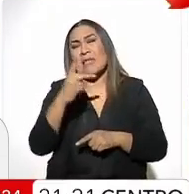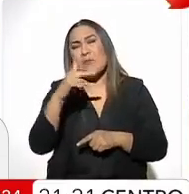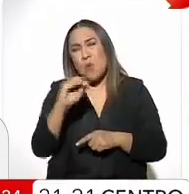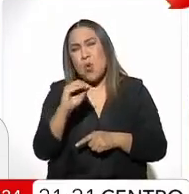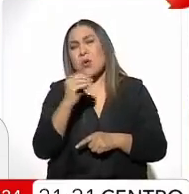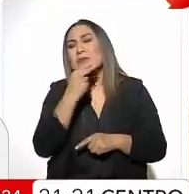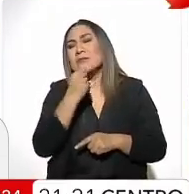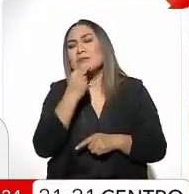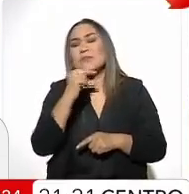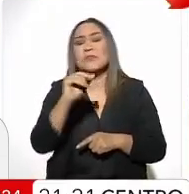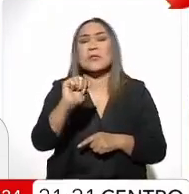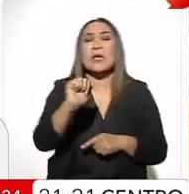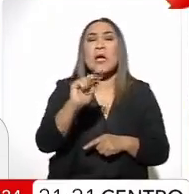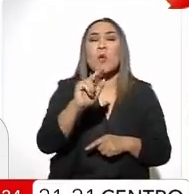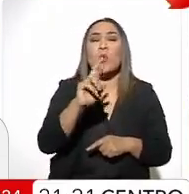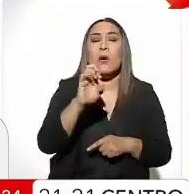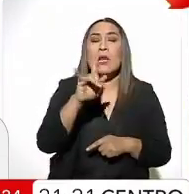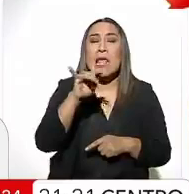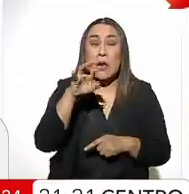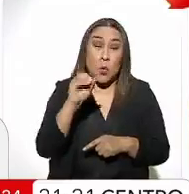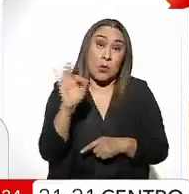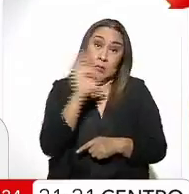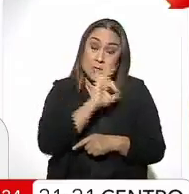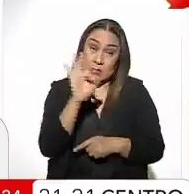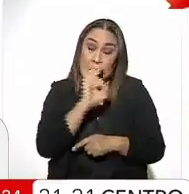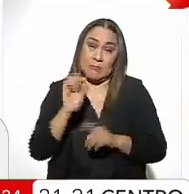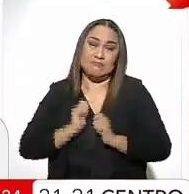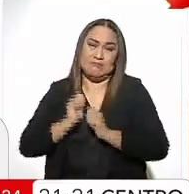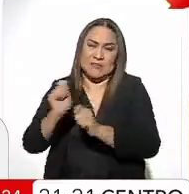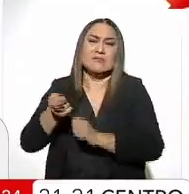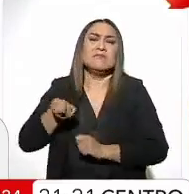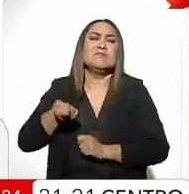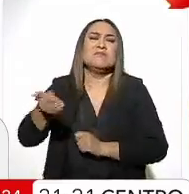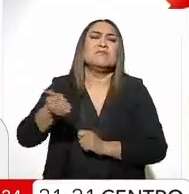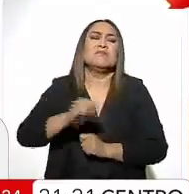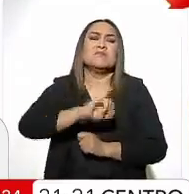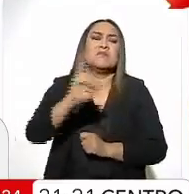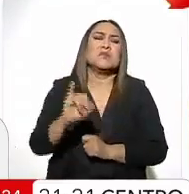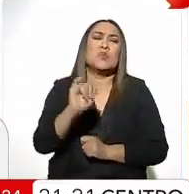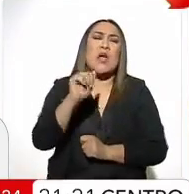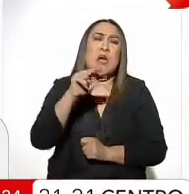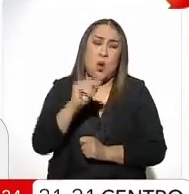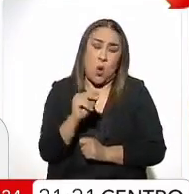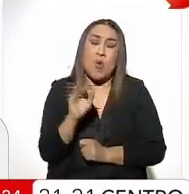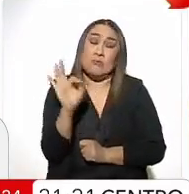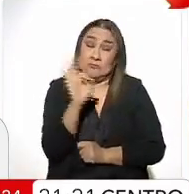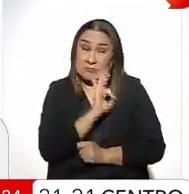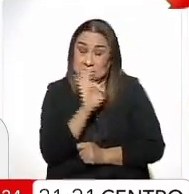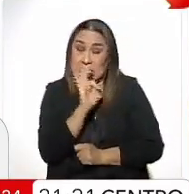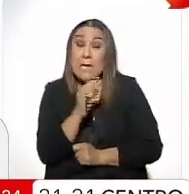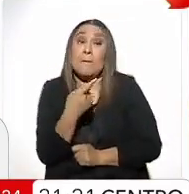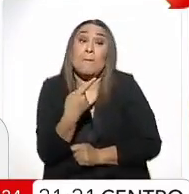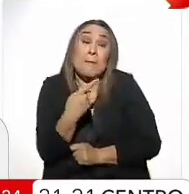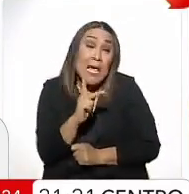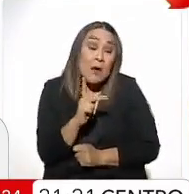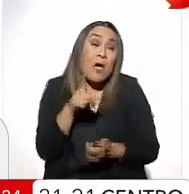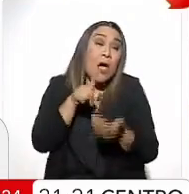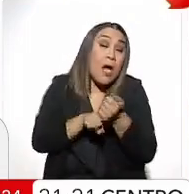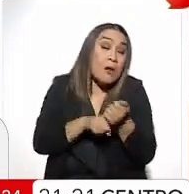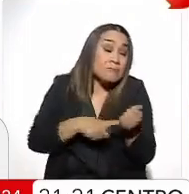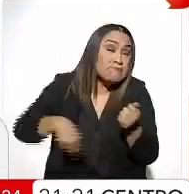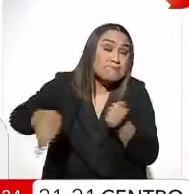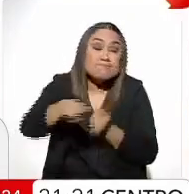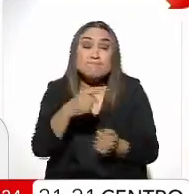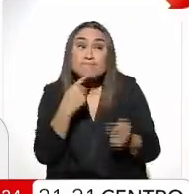Aureliano Guzmán Loera, el apodo de Guano. Son lo que ellos saben,